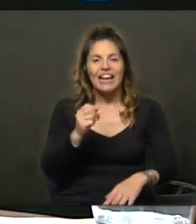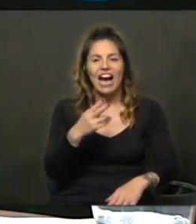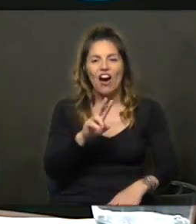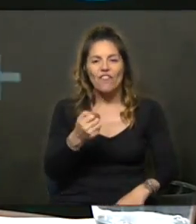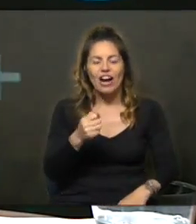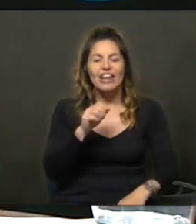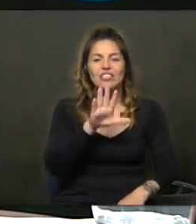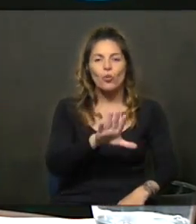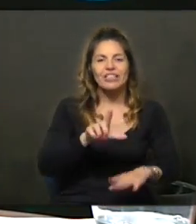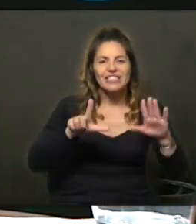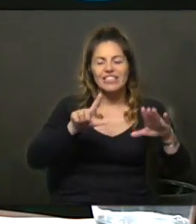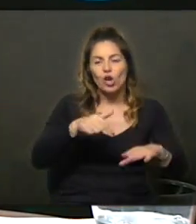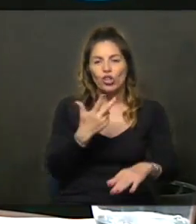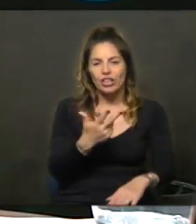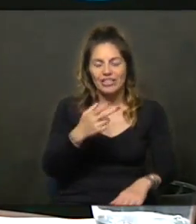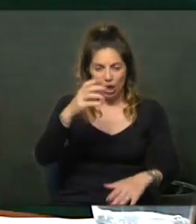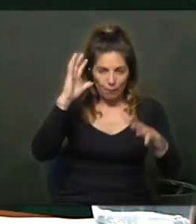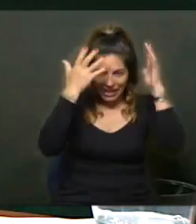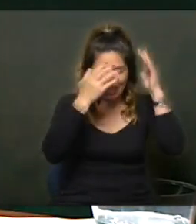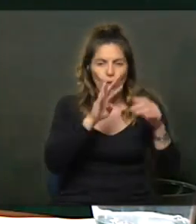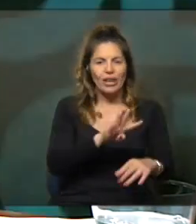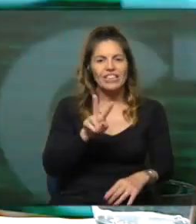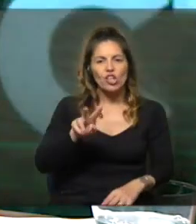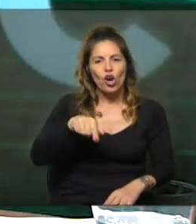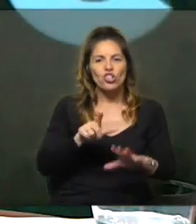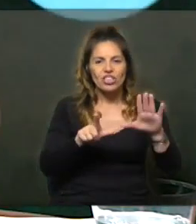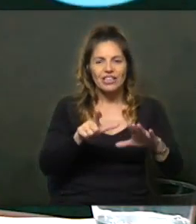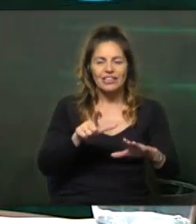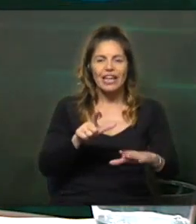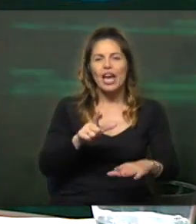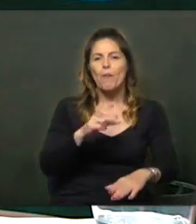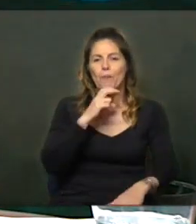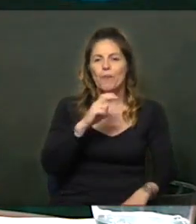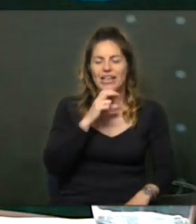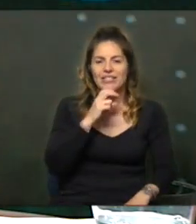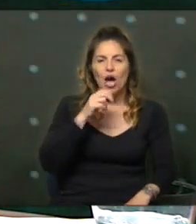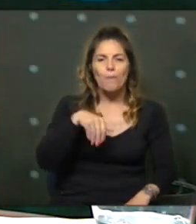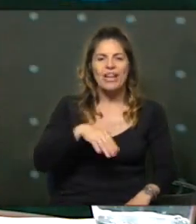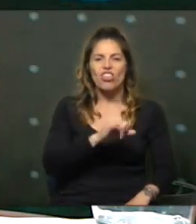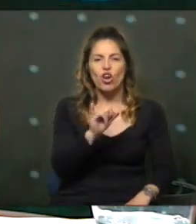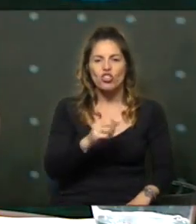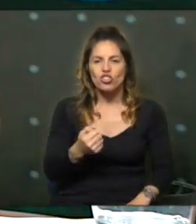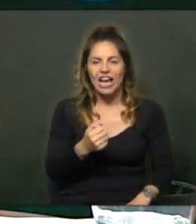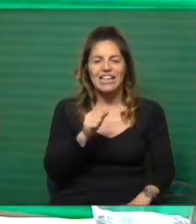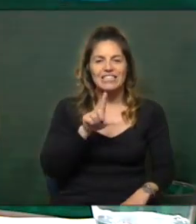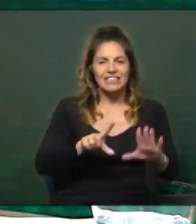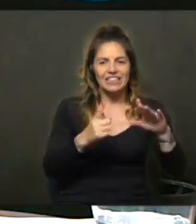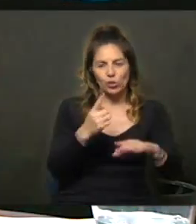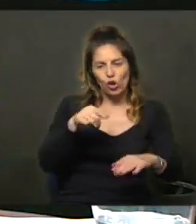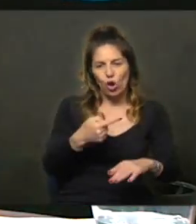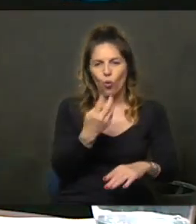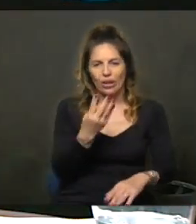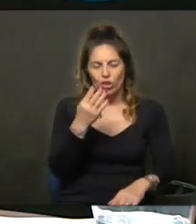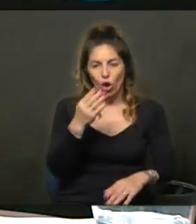un 57 con3 masa un 42,7 en Mendoza mi ley alcanzó el 71,4 por más a un